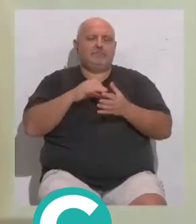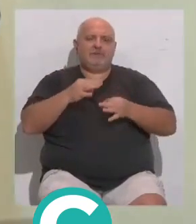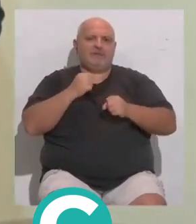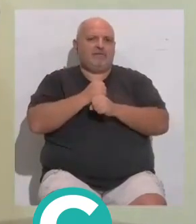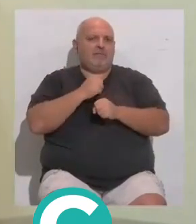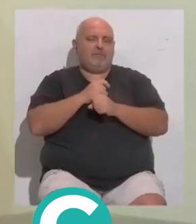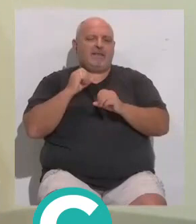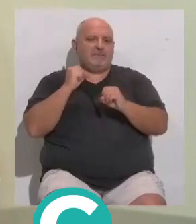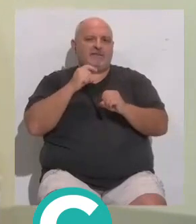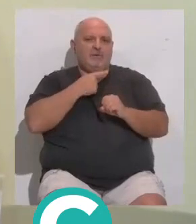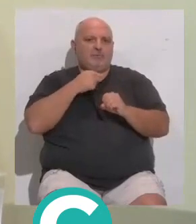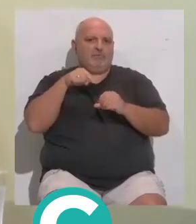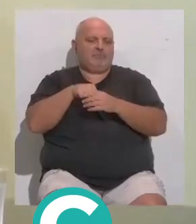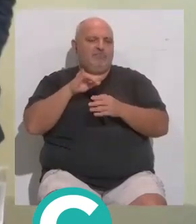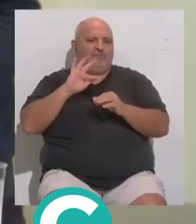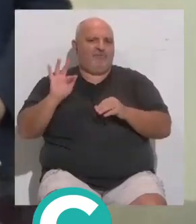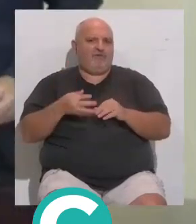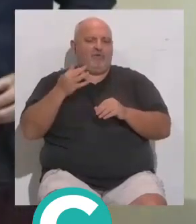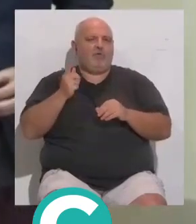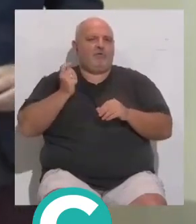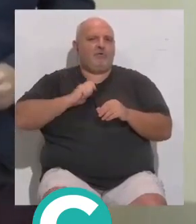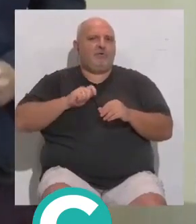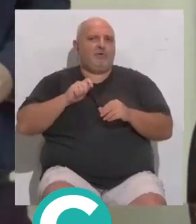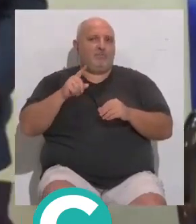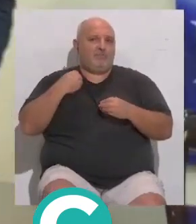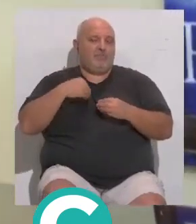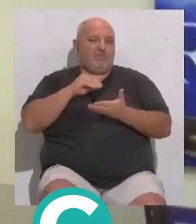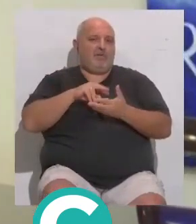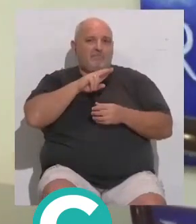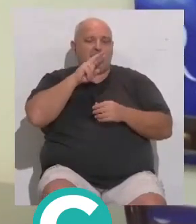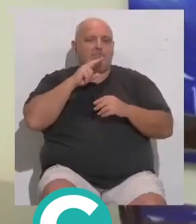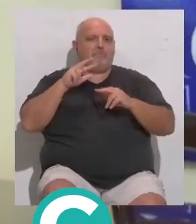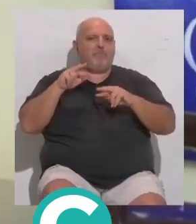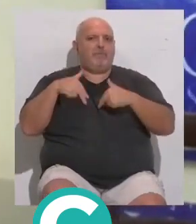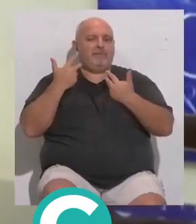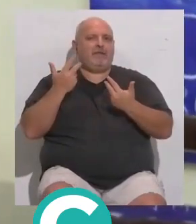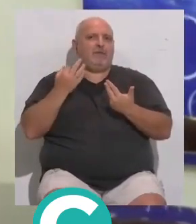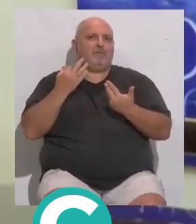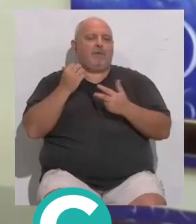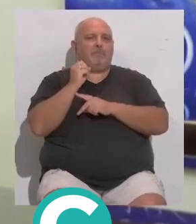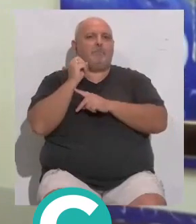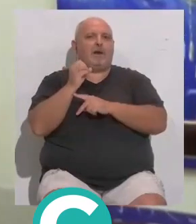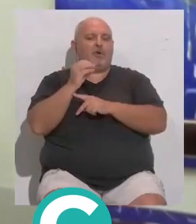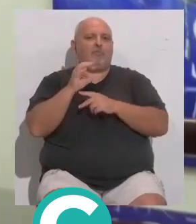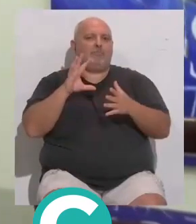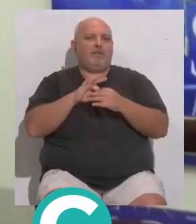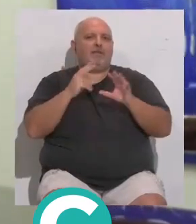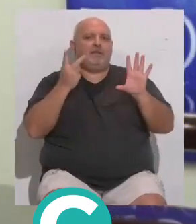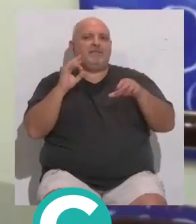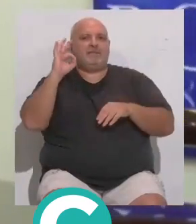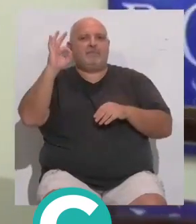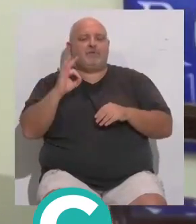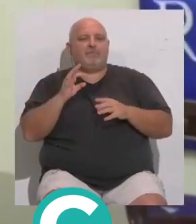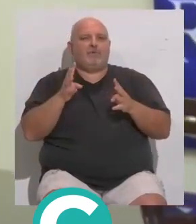y para la Semana Santa de Cádiz. Una profesión que, como él mismo ha dicho, le permitirá hacer un pregón que será el 70%